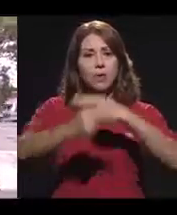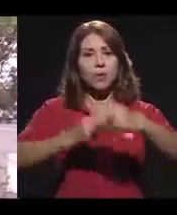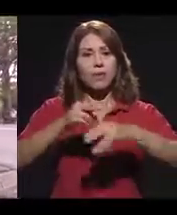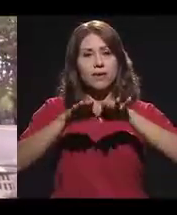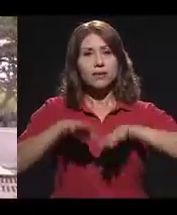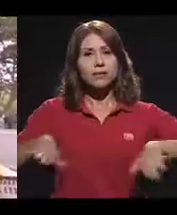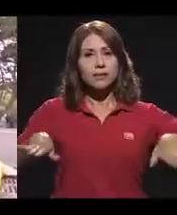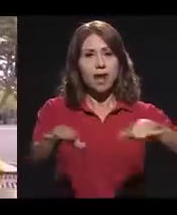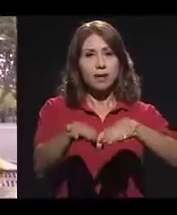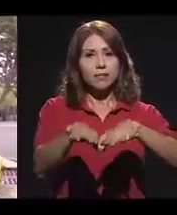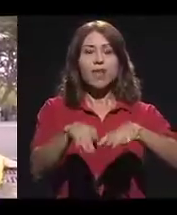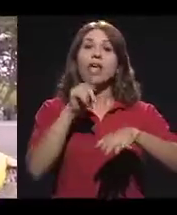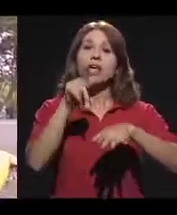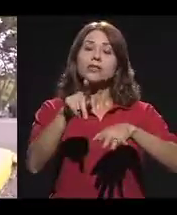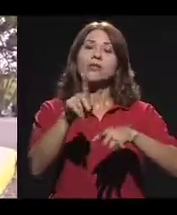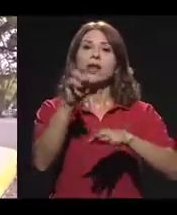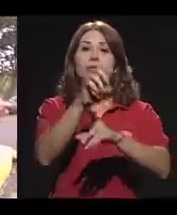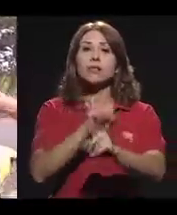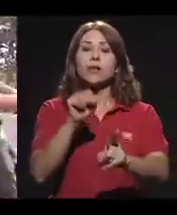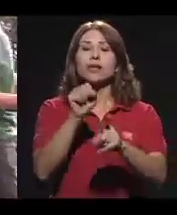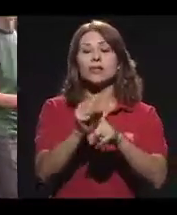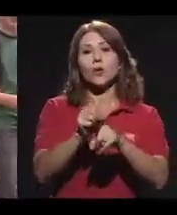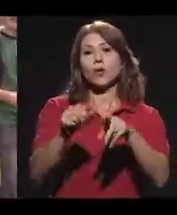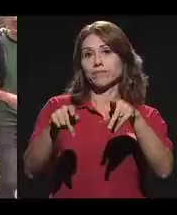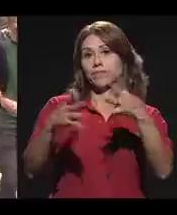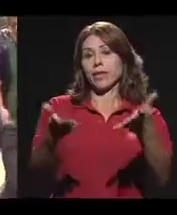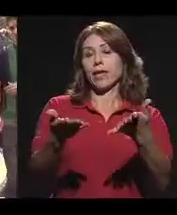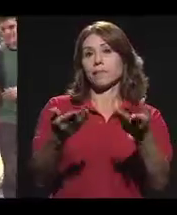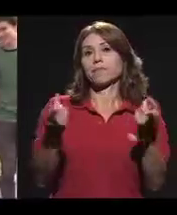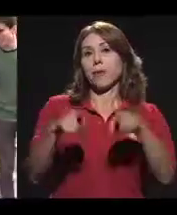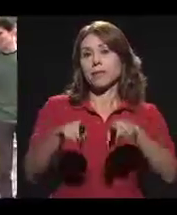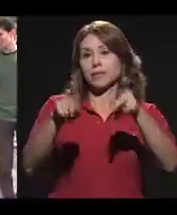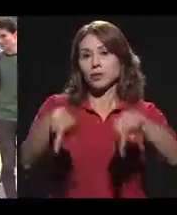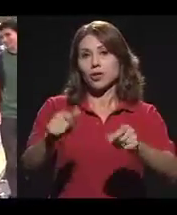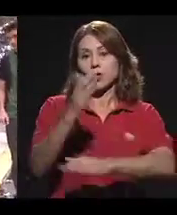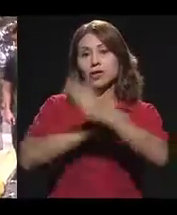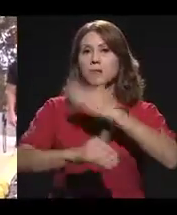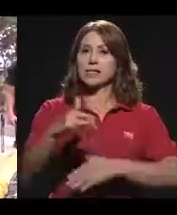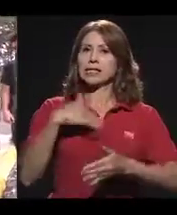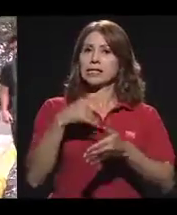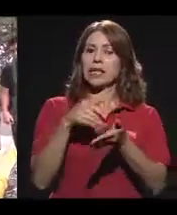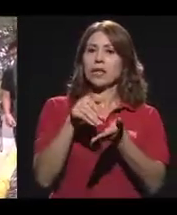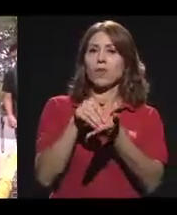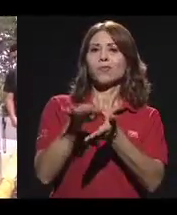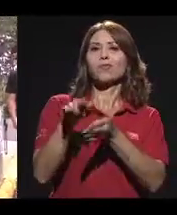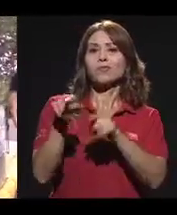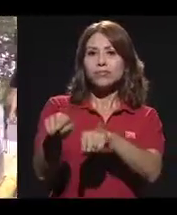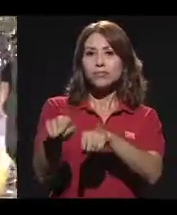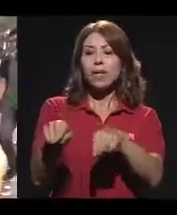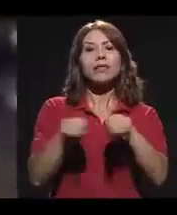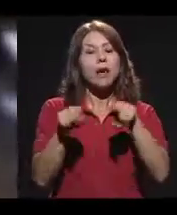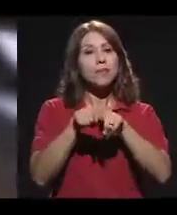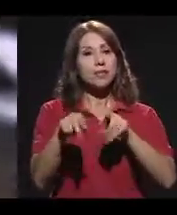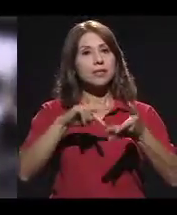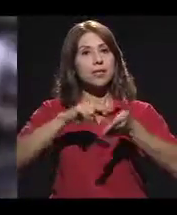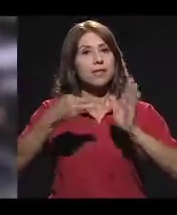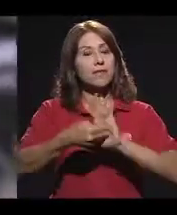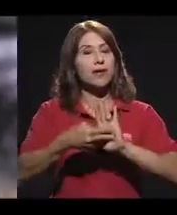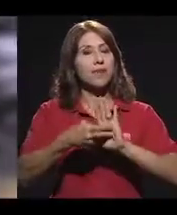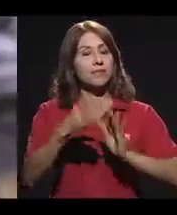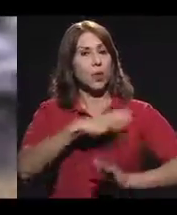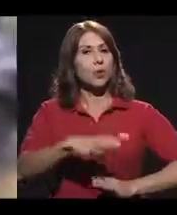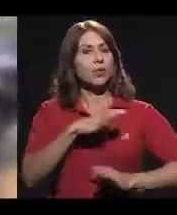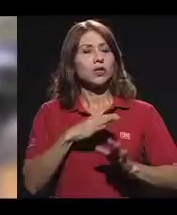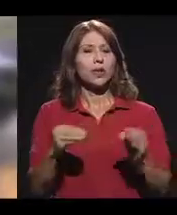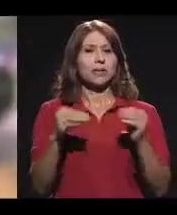espacios físicos, además de ser excluyente para las personas en condición de discapacidad, representa condiciones hostiles para la población